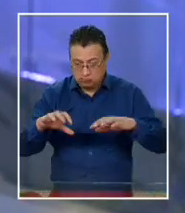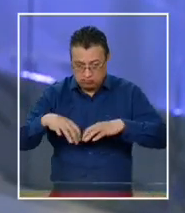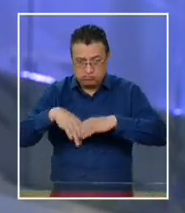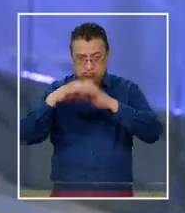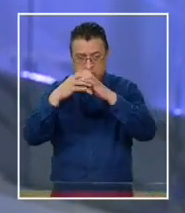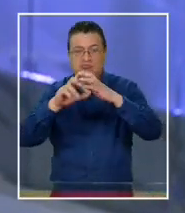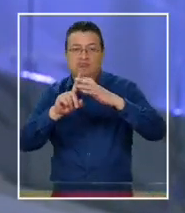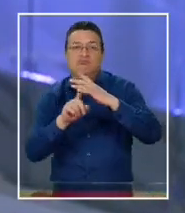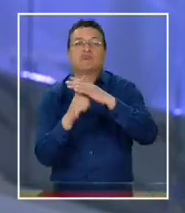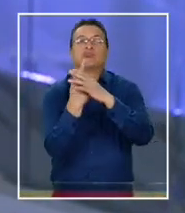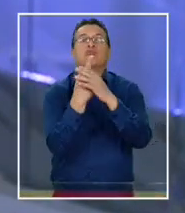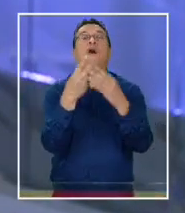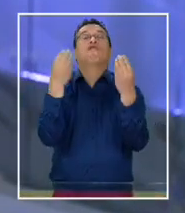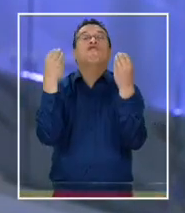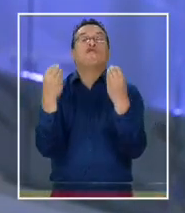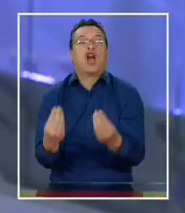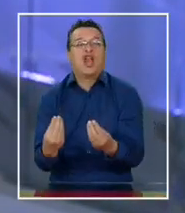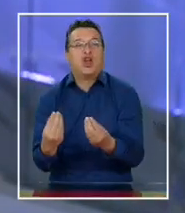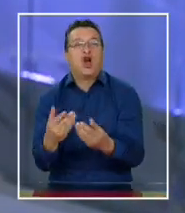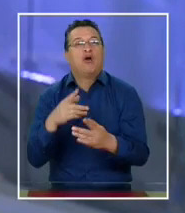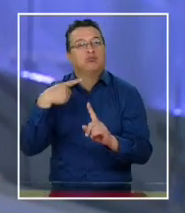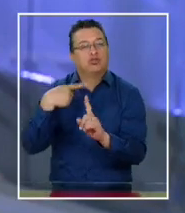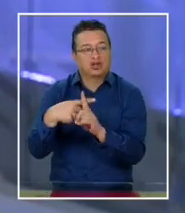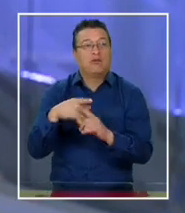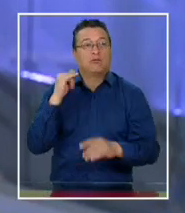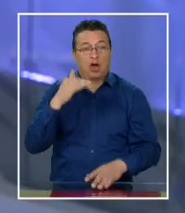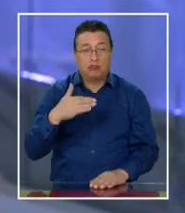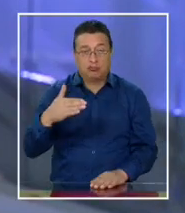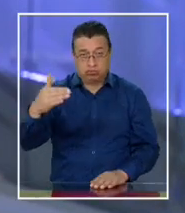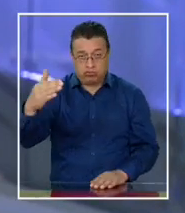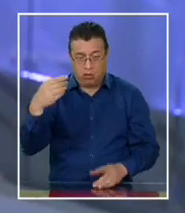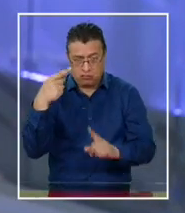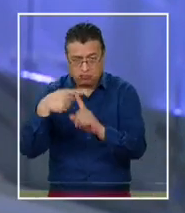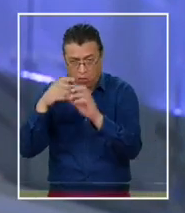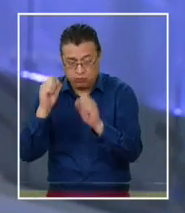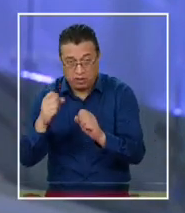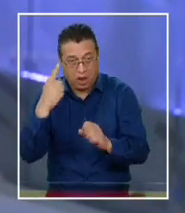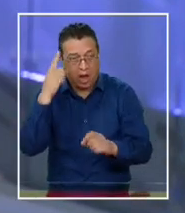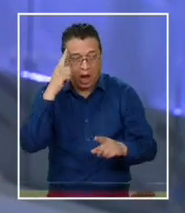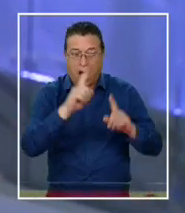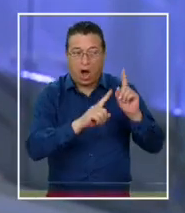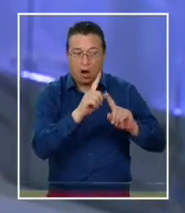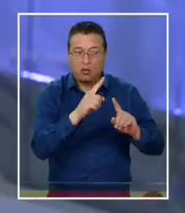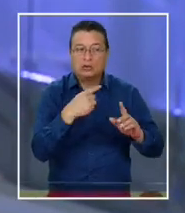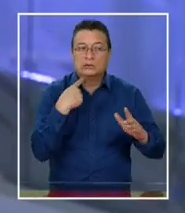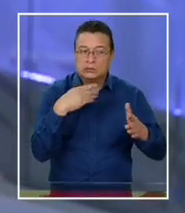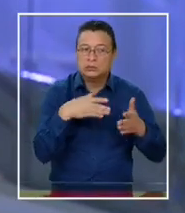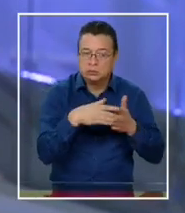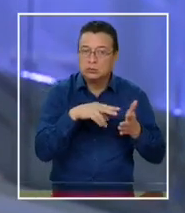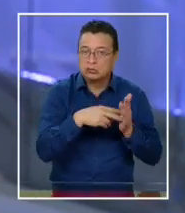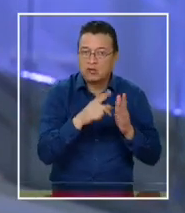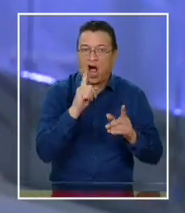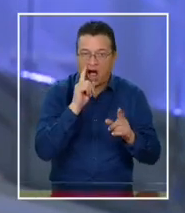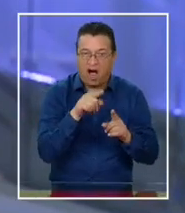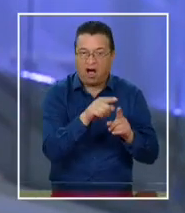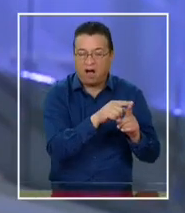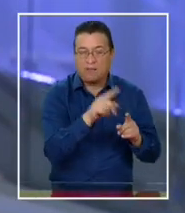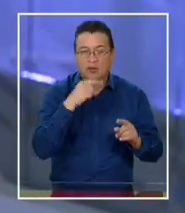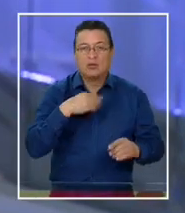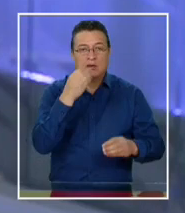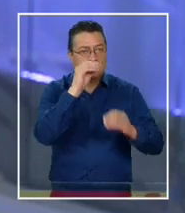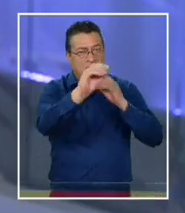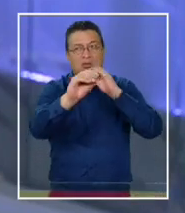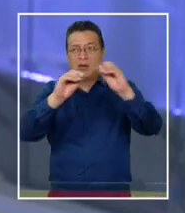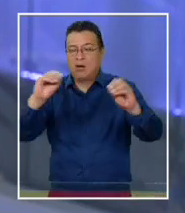y yo creo que hay muchas luces de que eso puede pasar pero en muchas amenazas también para que pase Entonces yo lo que lo que invito a los actores